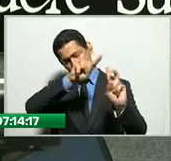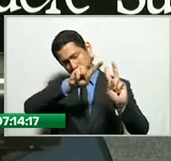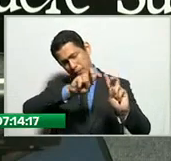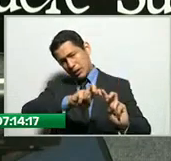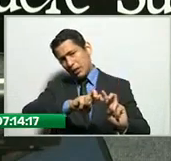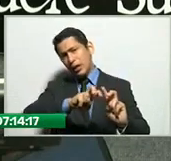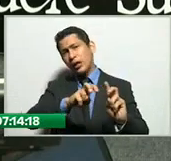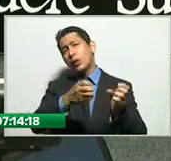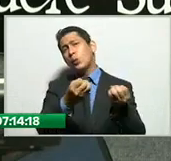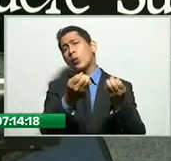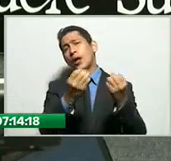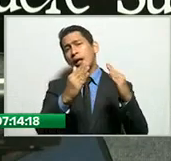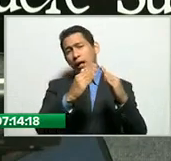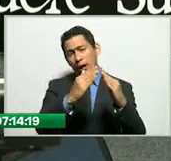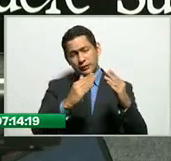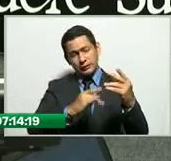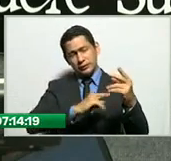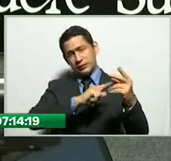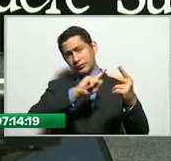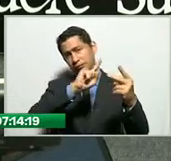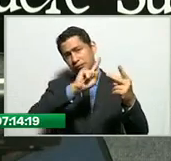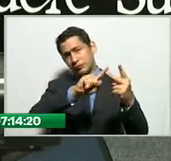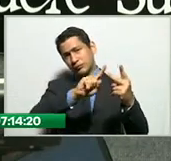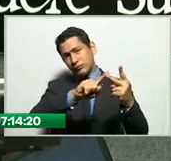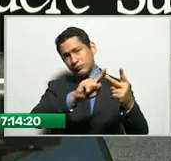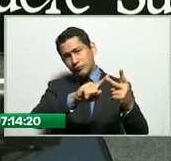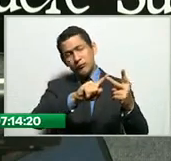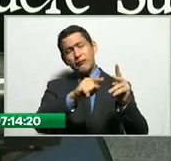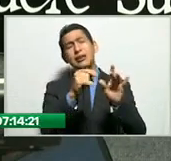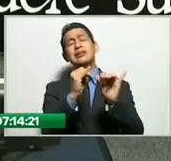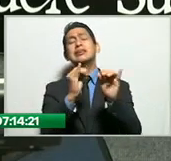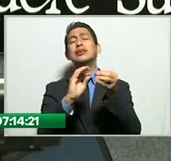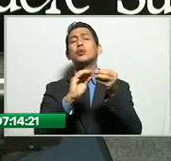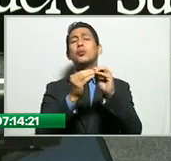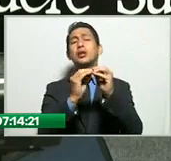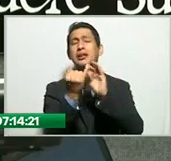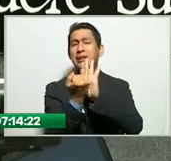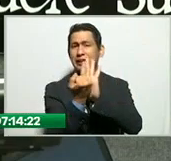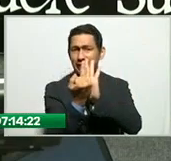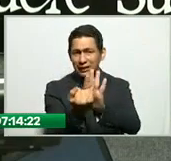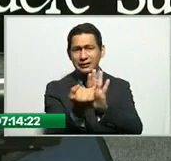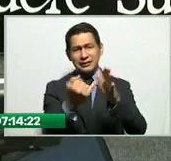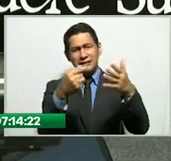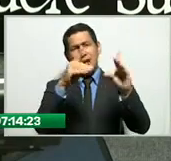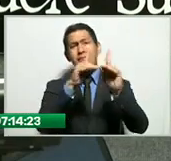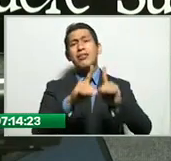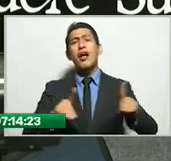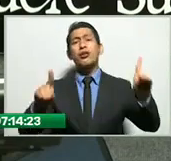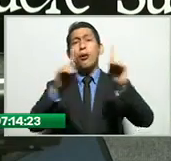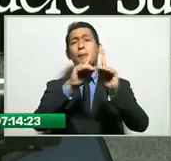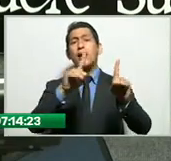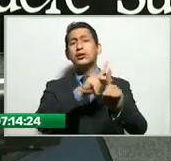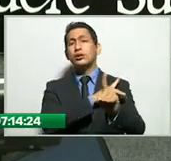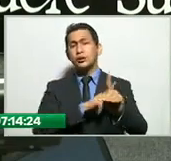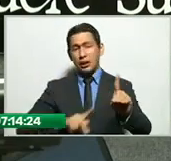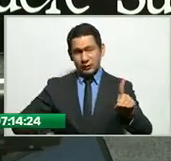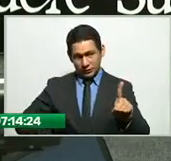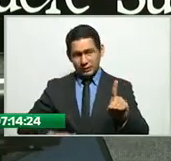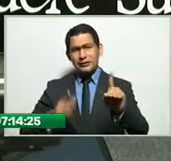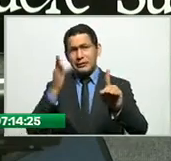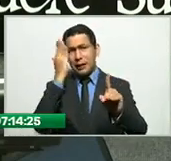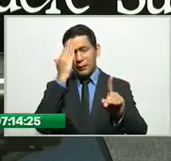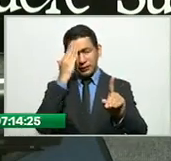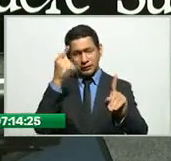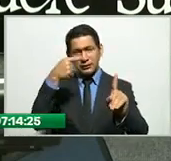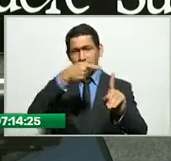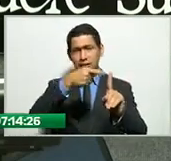vives, si te estás en el registro de la propiedad, con cuántas propiedades cuentas, si has salido del país, cuántas veces has salido del país y